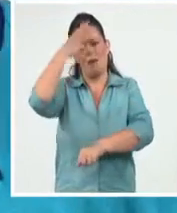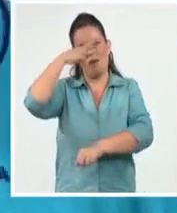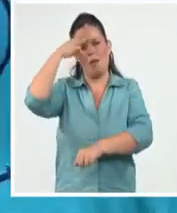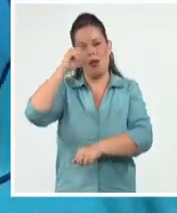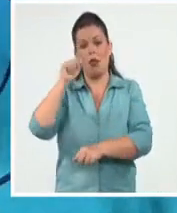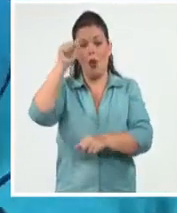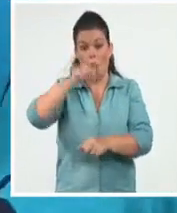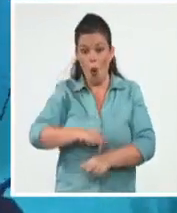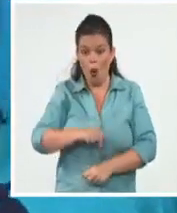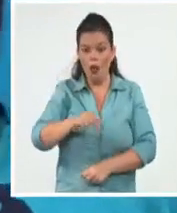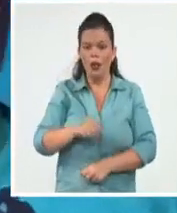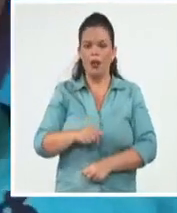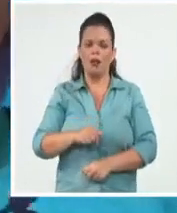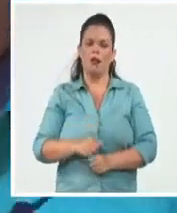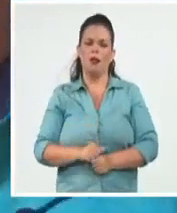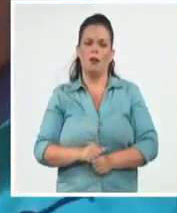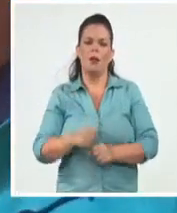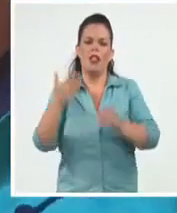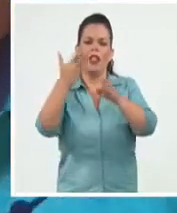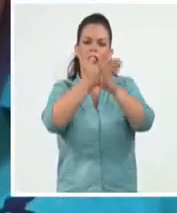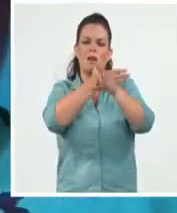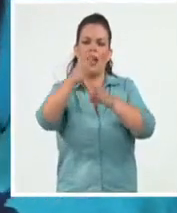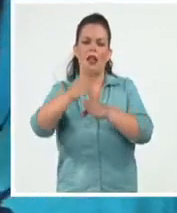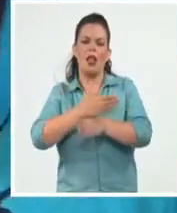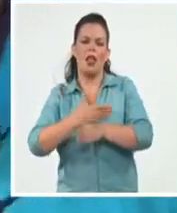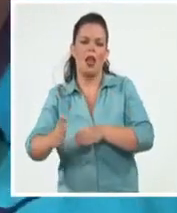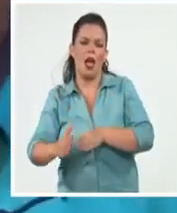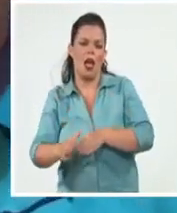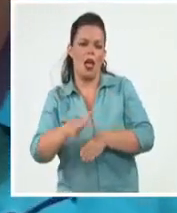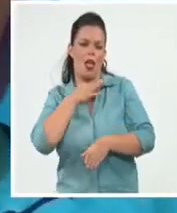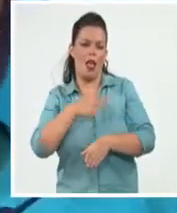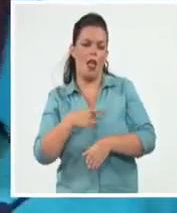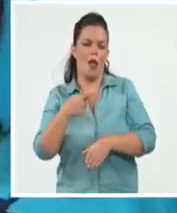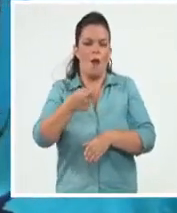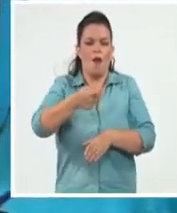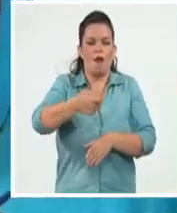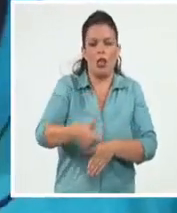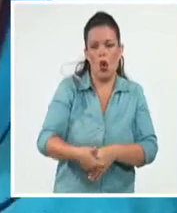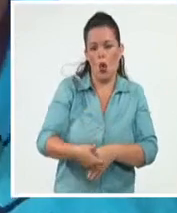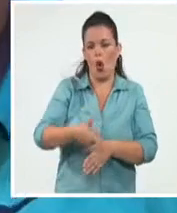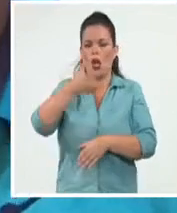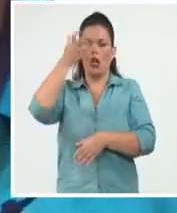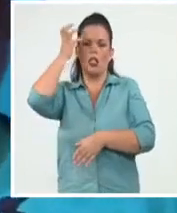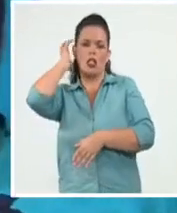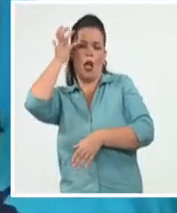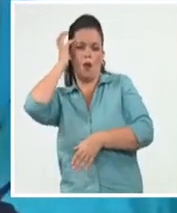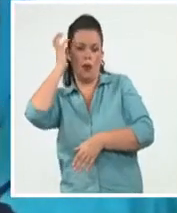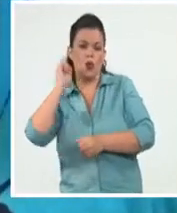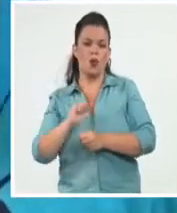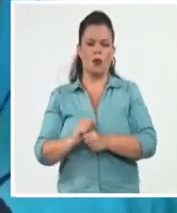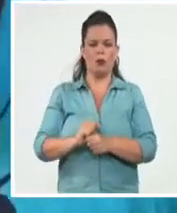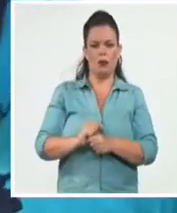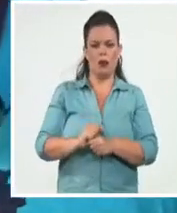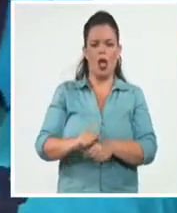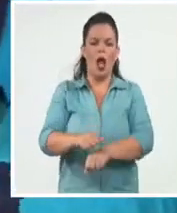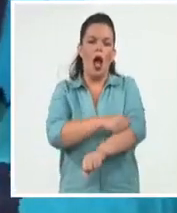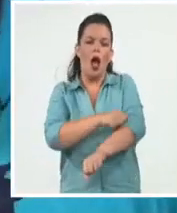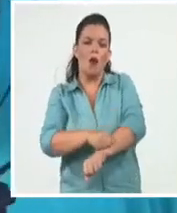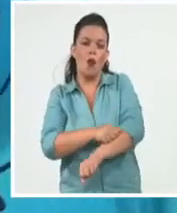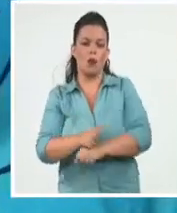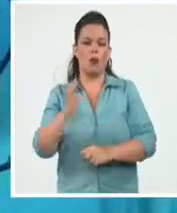variedad de estos productos, como son el caso de los frijoles, los champús y acondicionadores, jabones, detergentes.